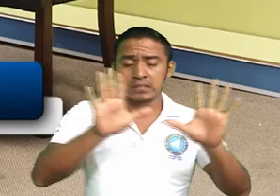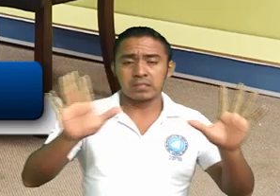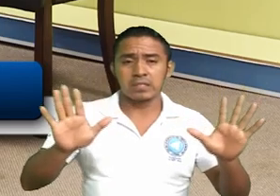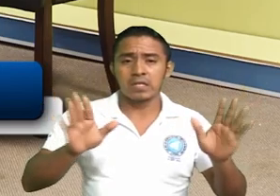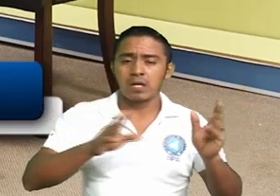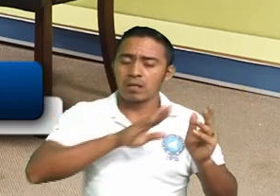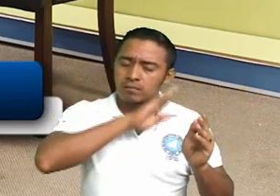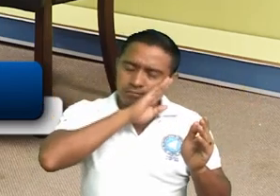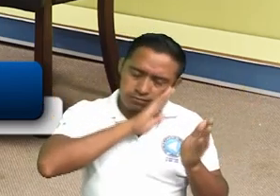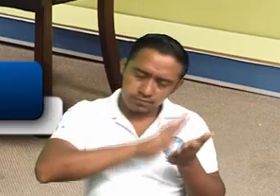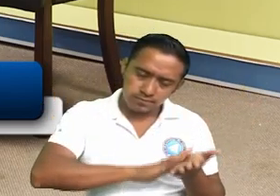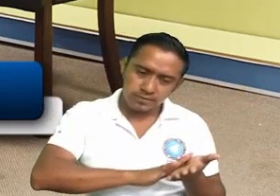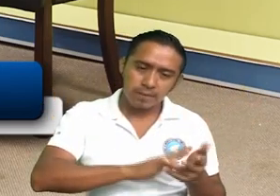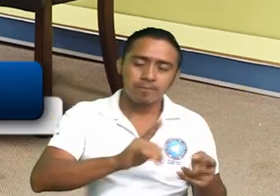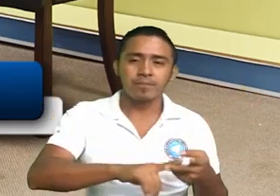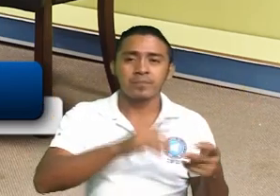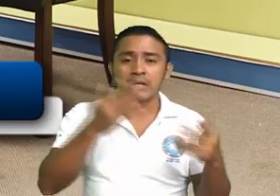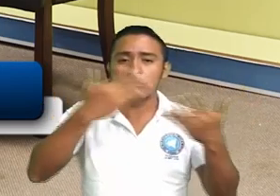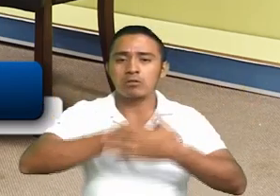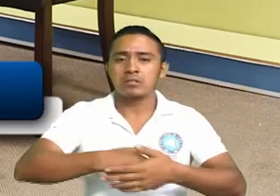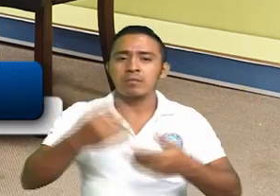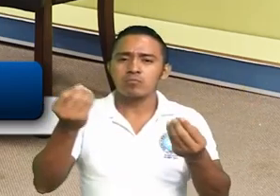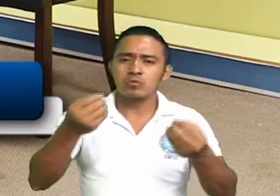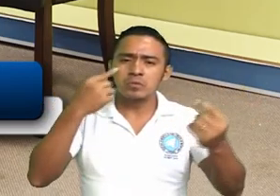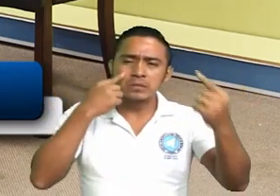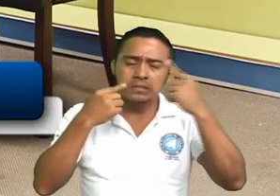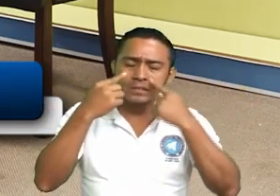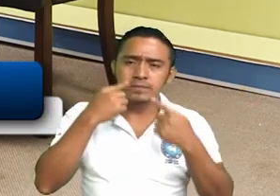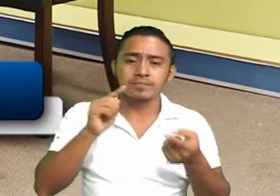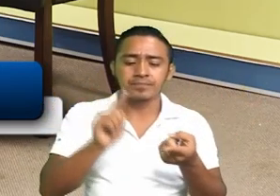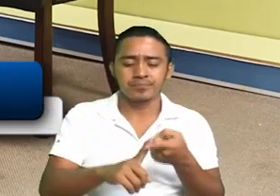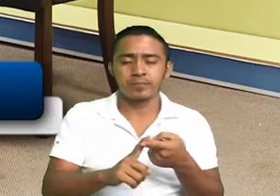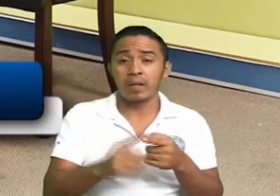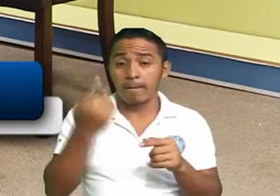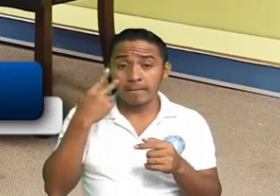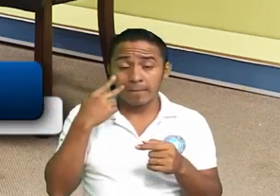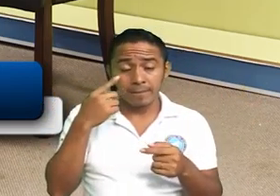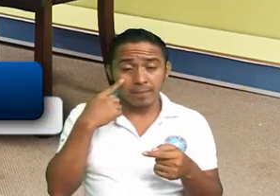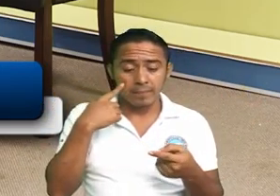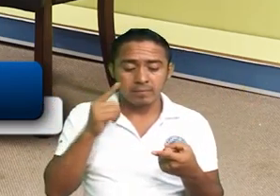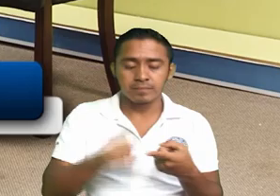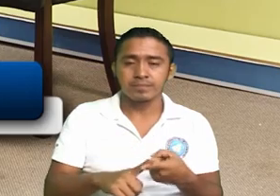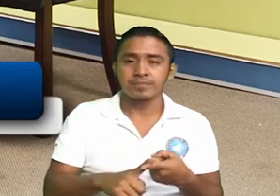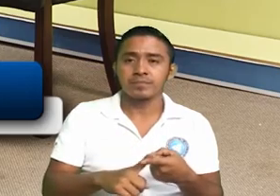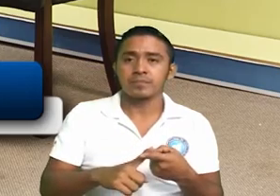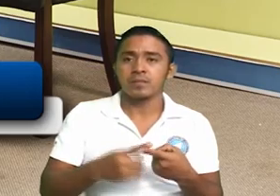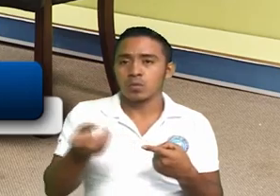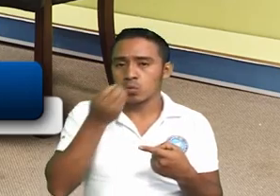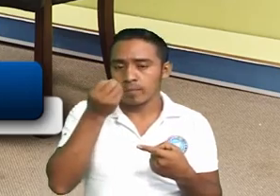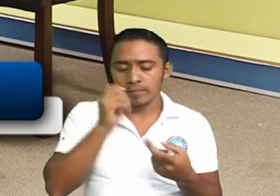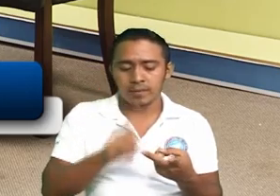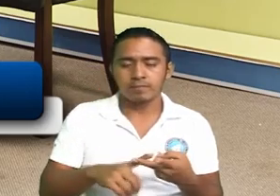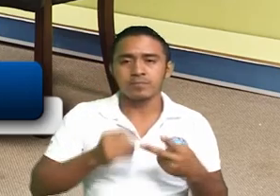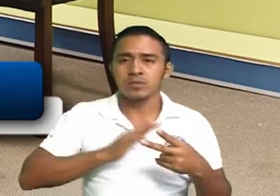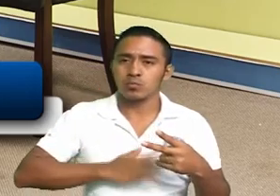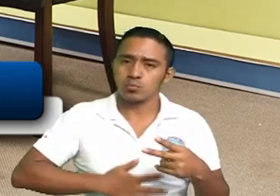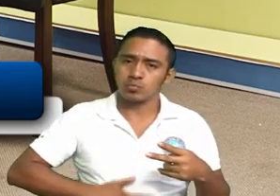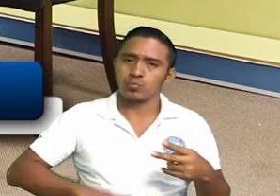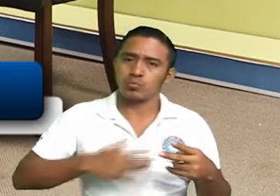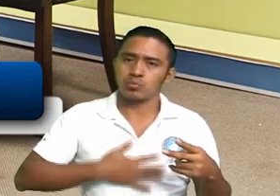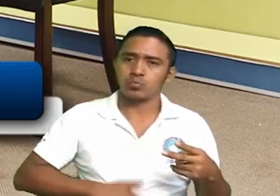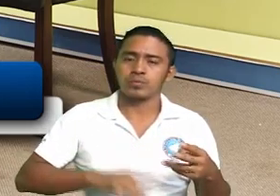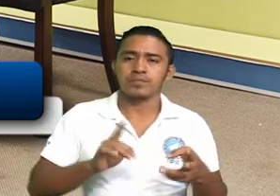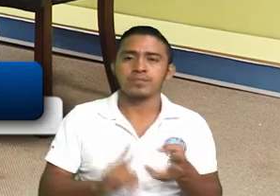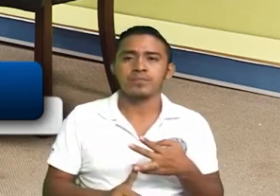de que está durmiendo demasiado. Algo, sí. O por ejemplo, una de las consultas más importantes, el bebé duerme de día y